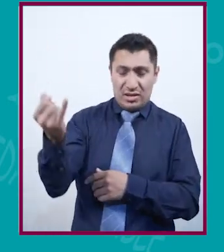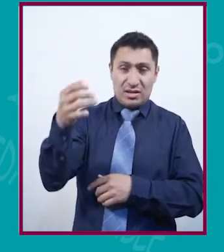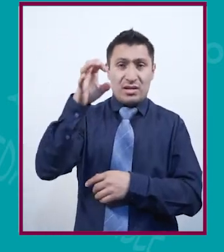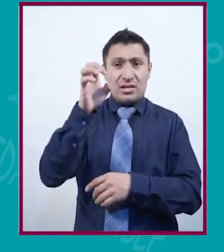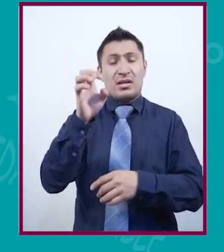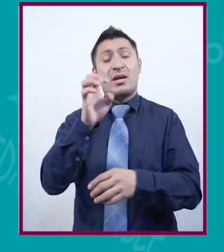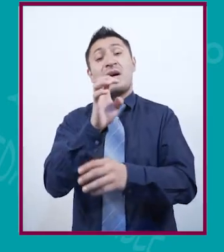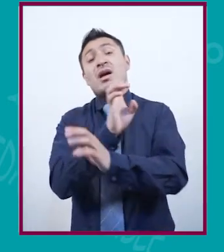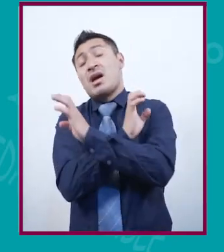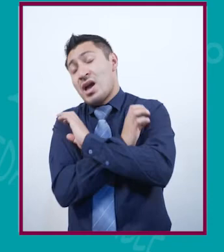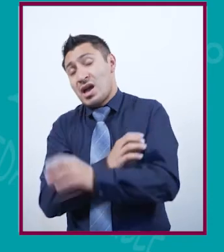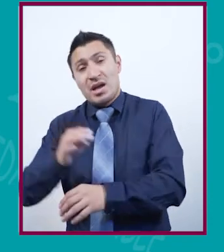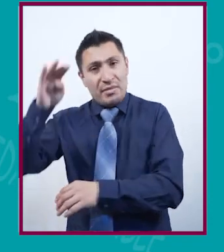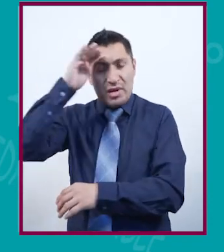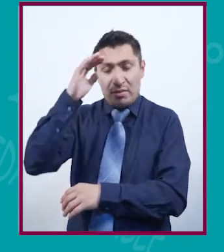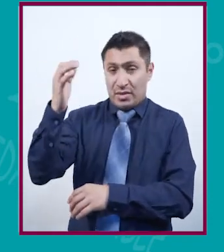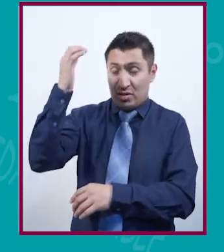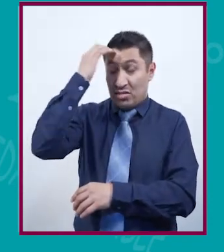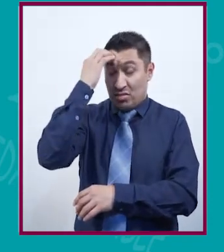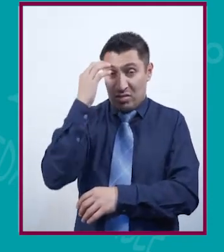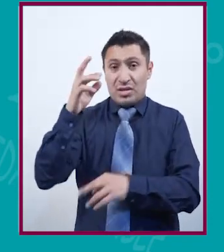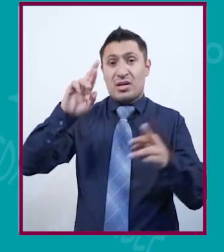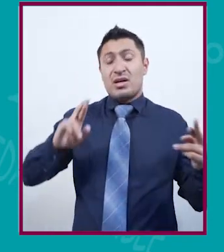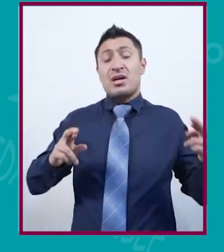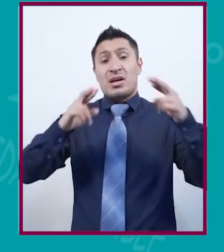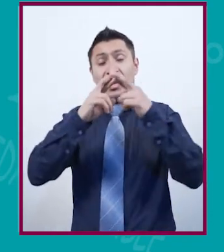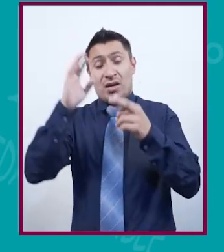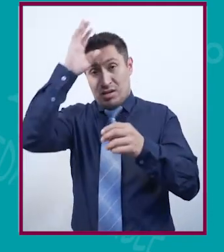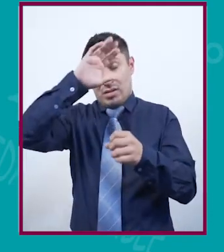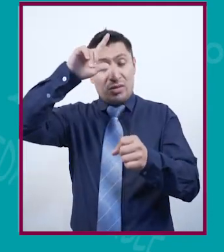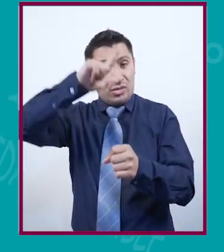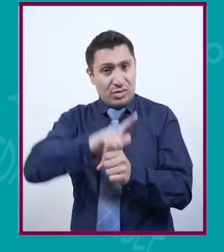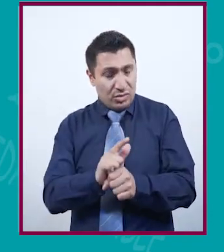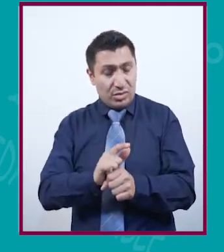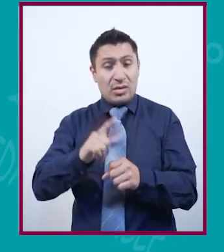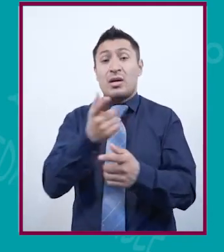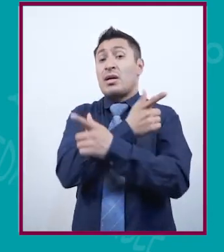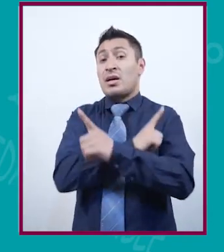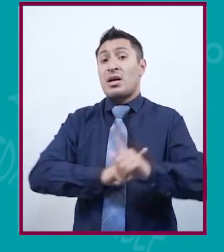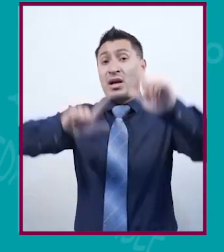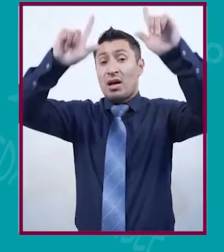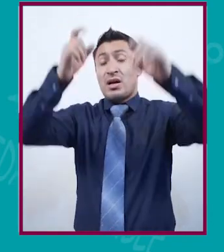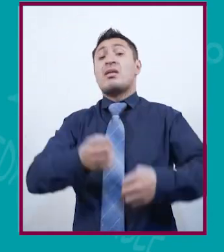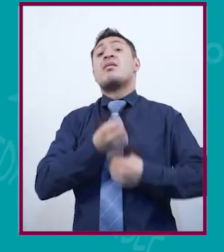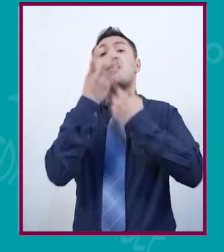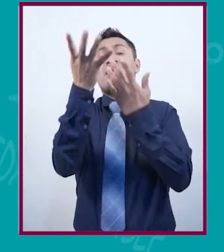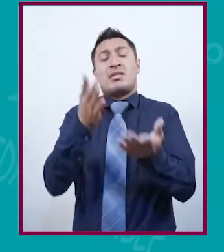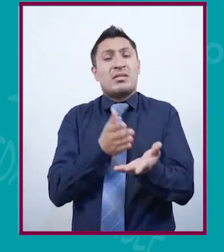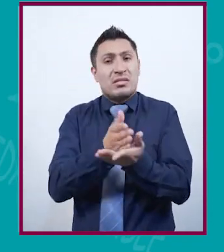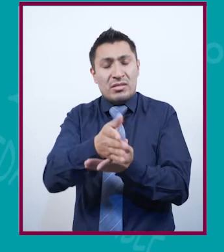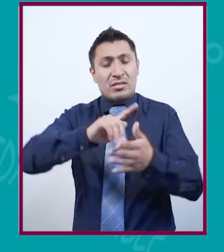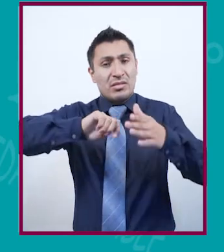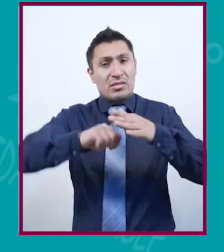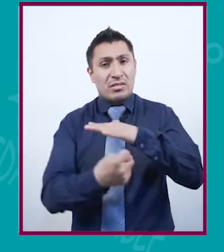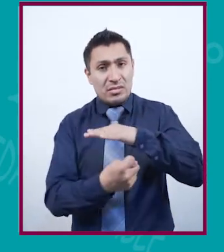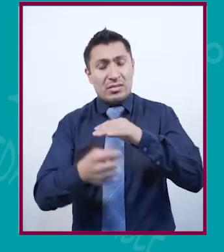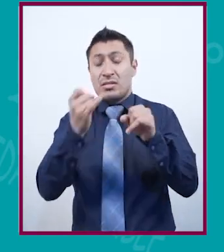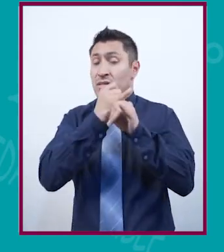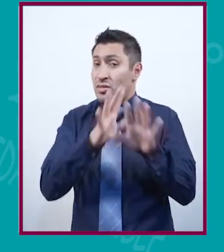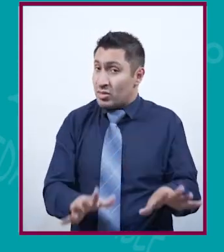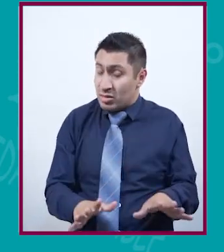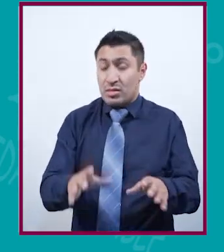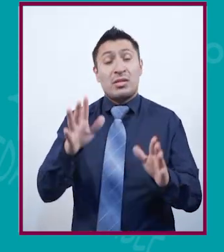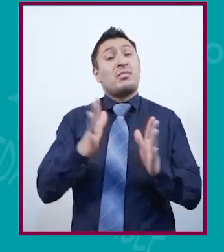pensamiento, conciencia, religión y cultura, a la libertad de expresión y acceso a la información, a la